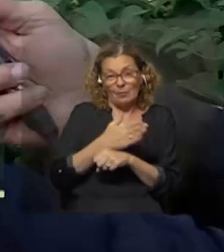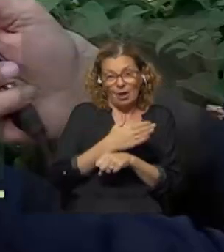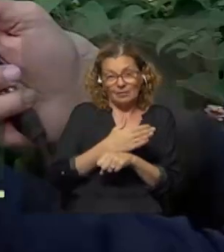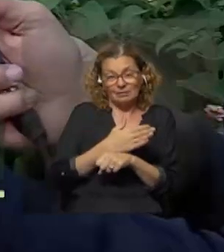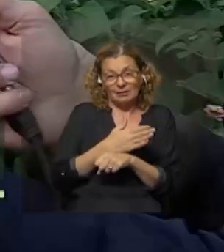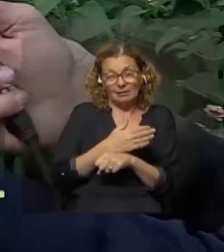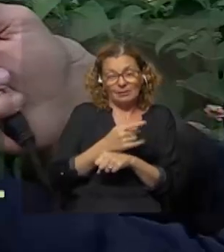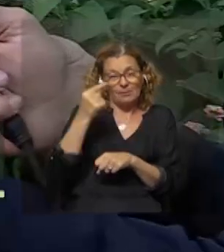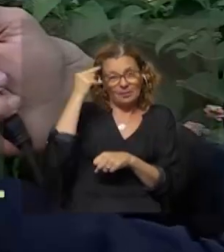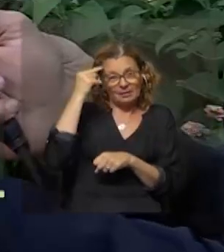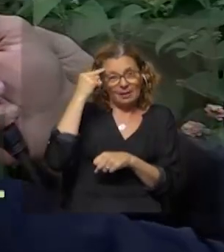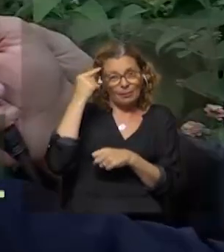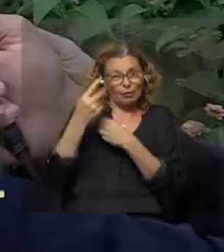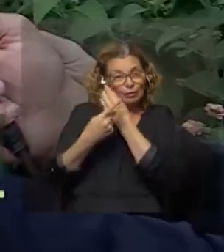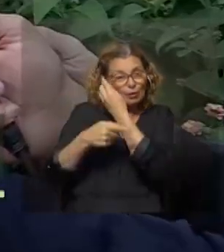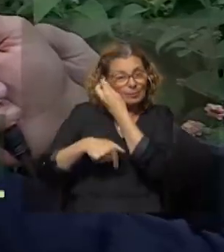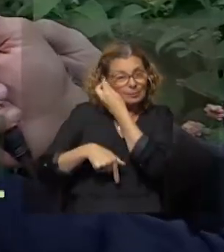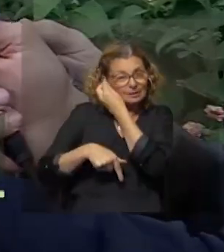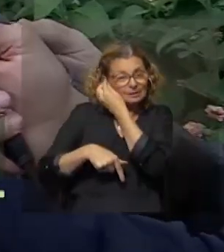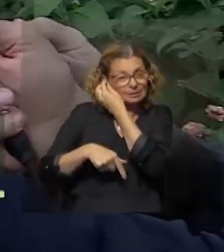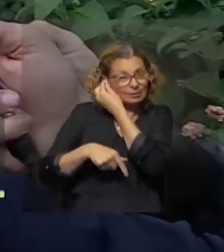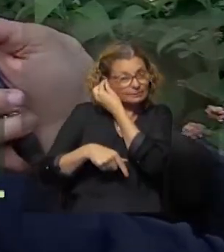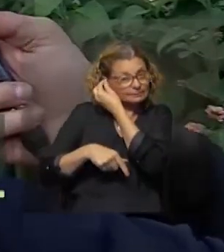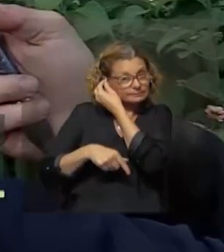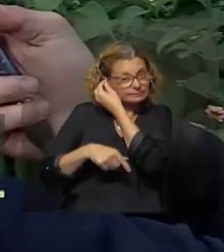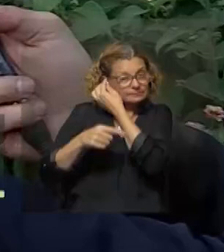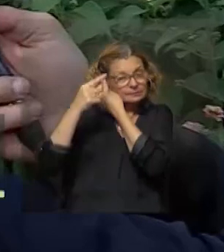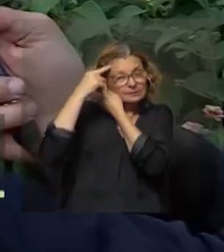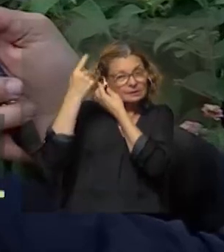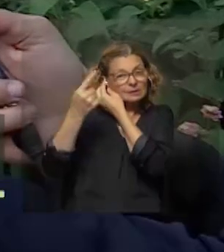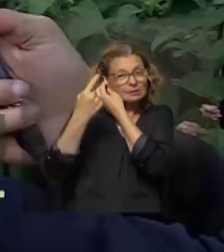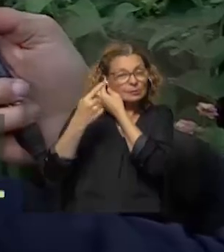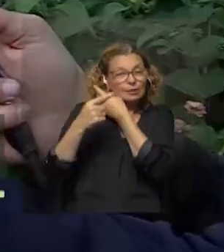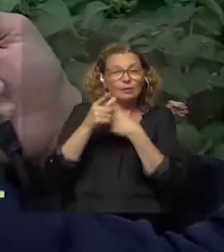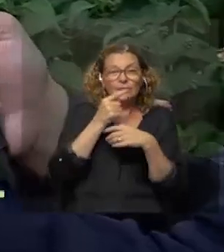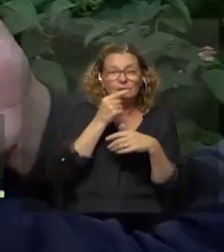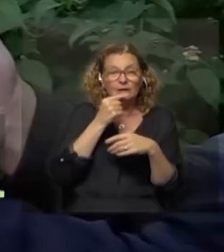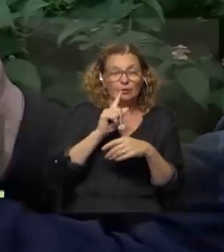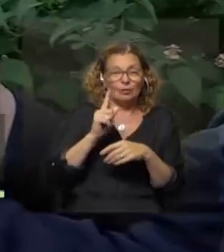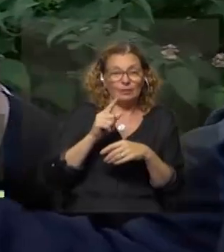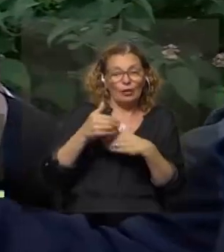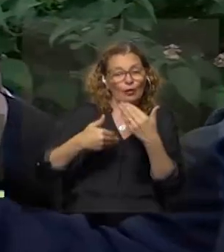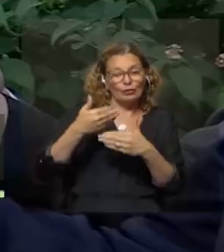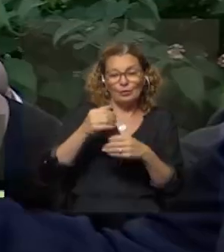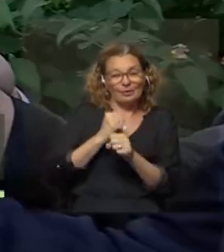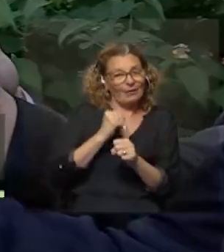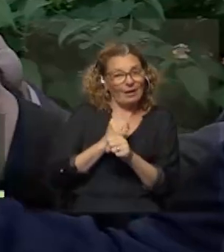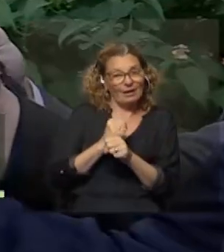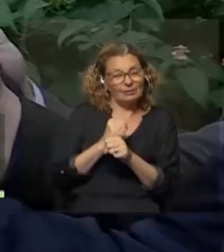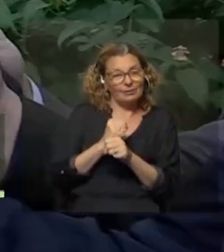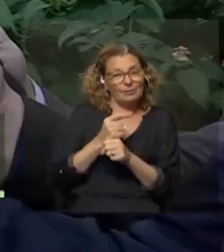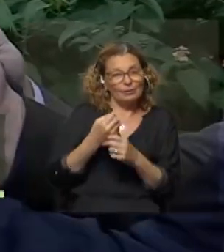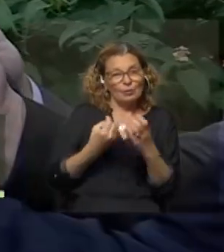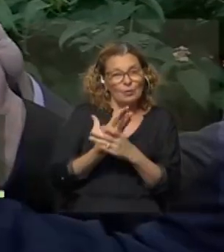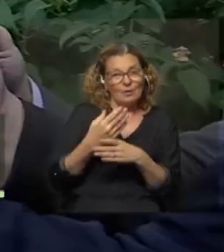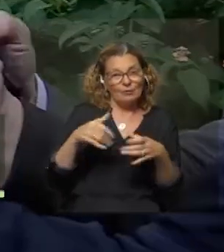que tanto los ministros de relaciones exteriores como del interior no deberían continuar en sus cargos pero con estos